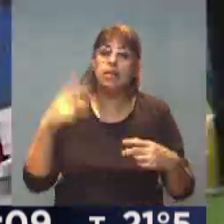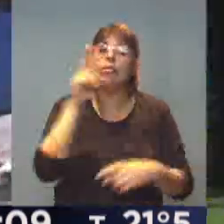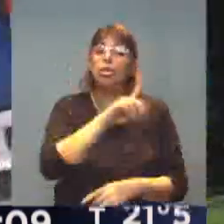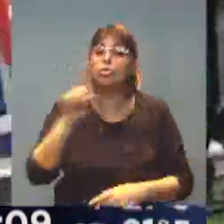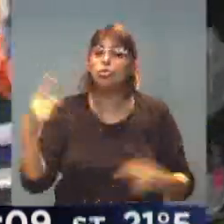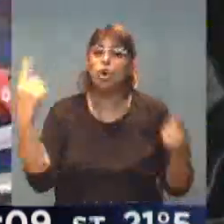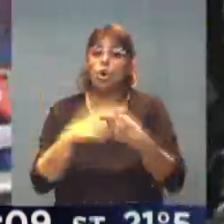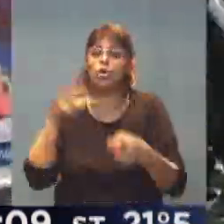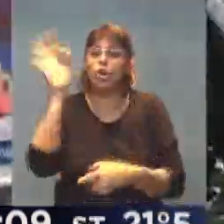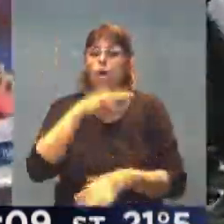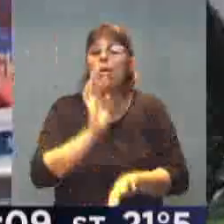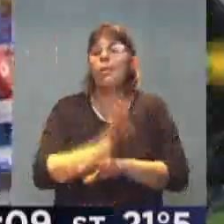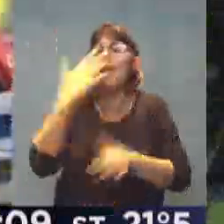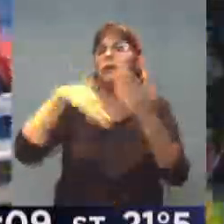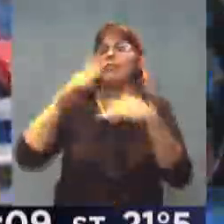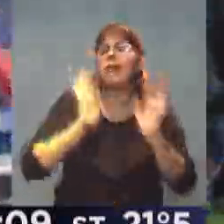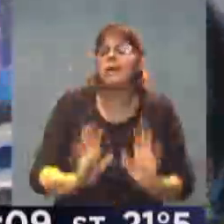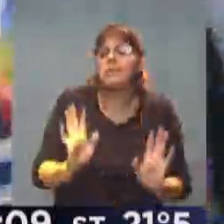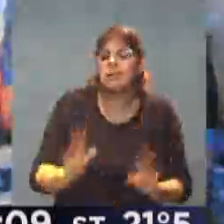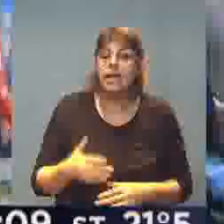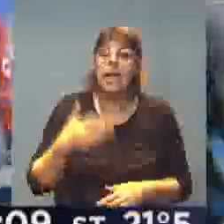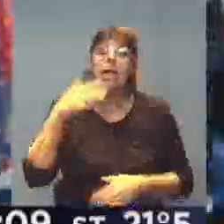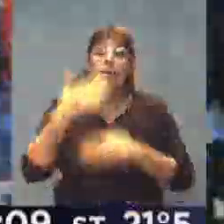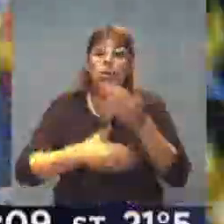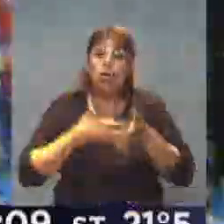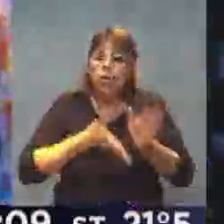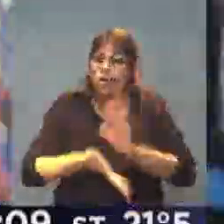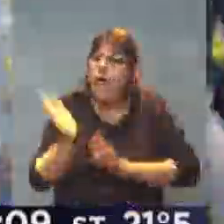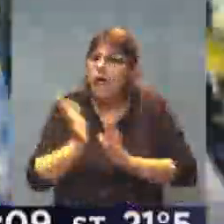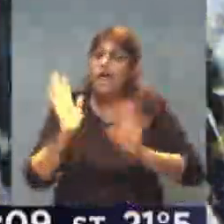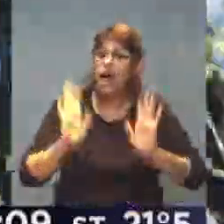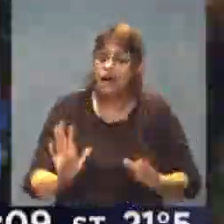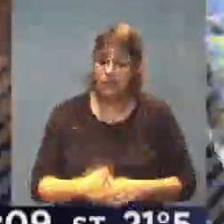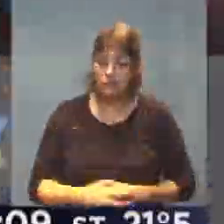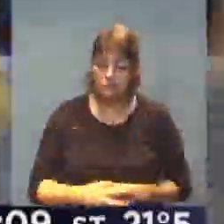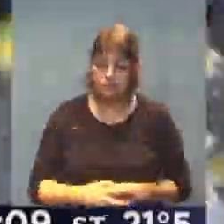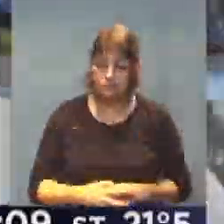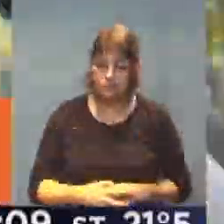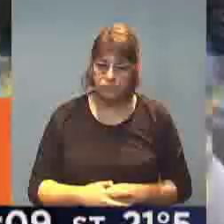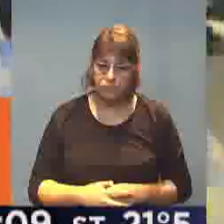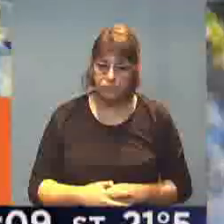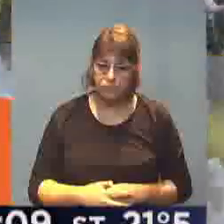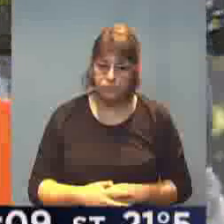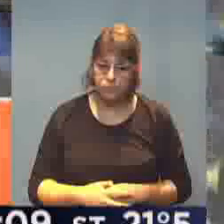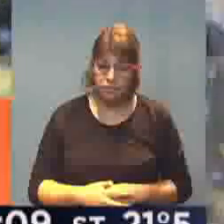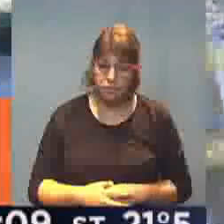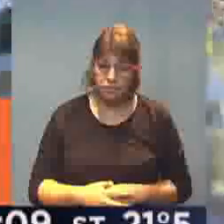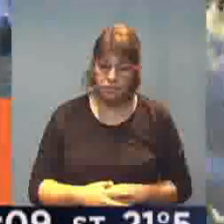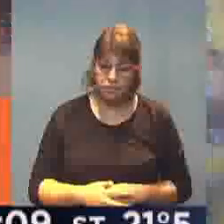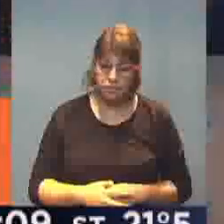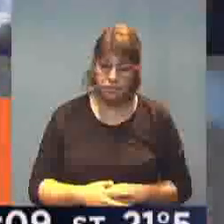Una excusa, ¿no? Así era la salida. Por supuesto, con las boquitas